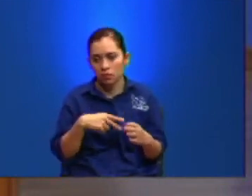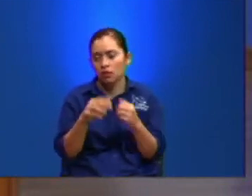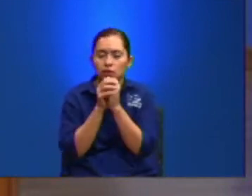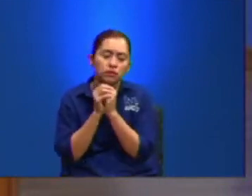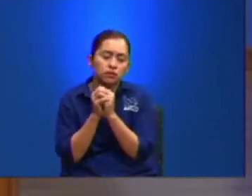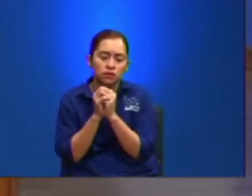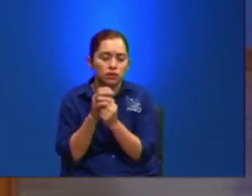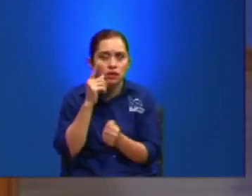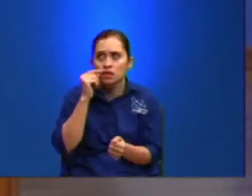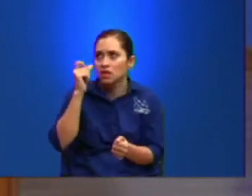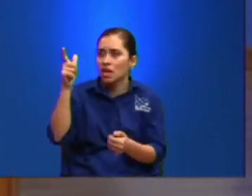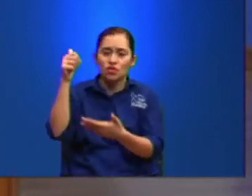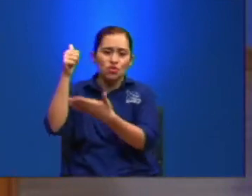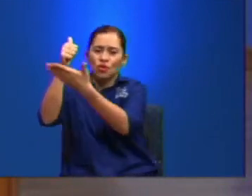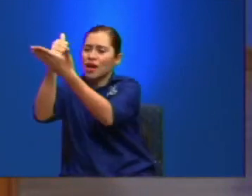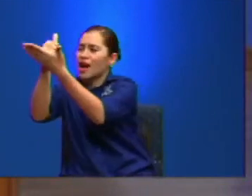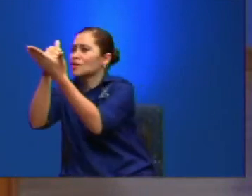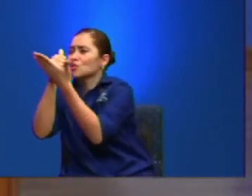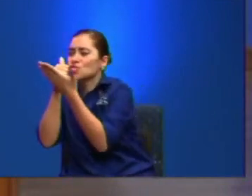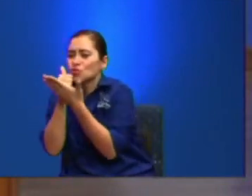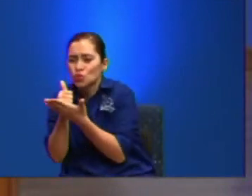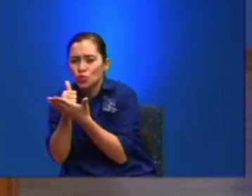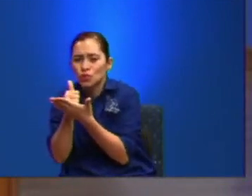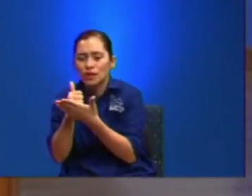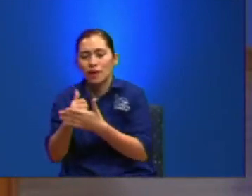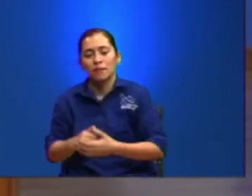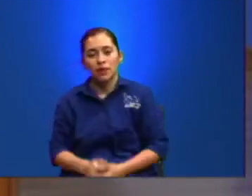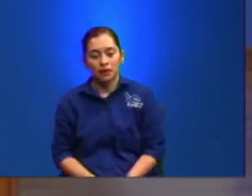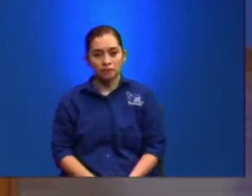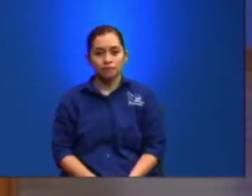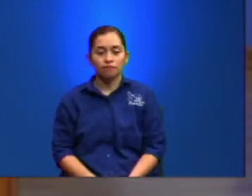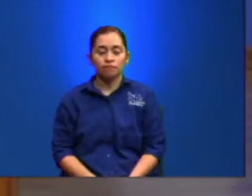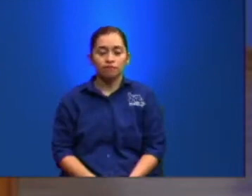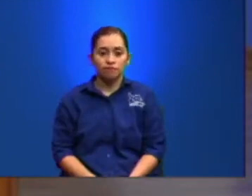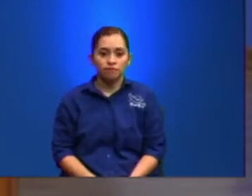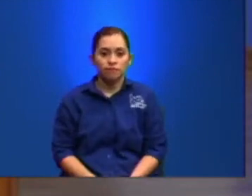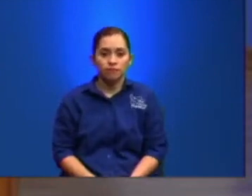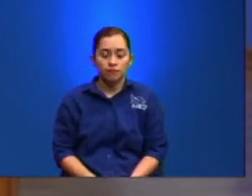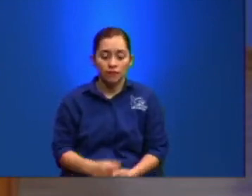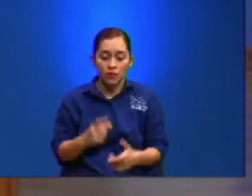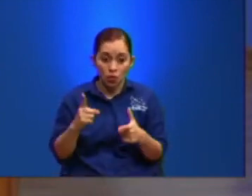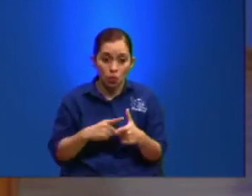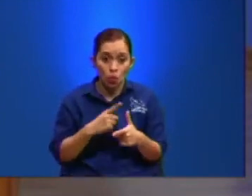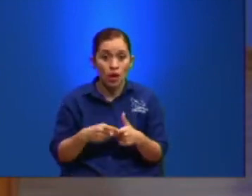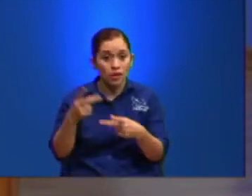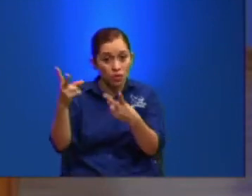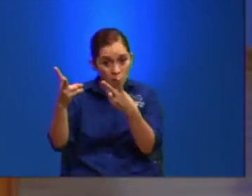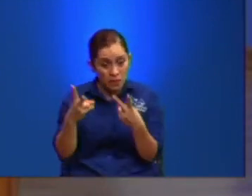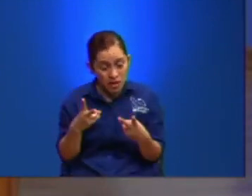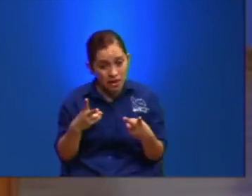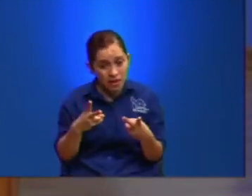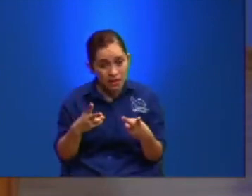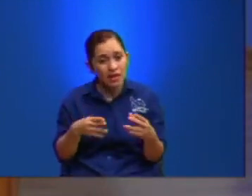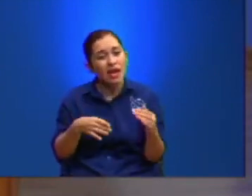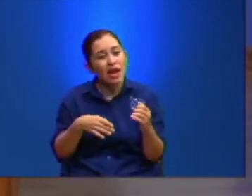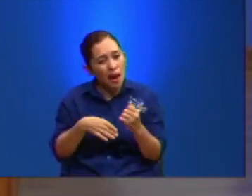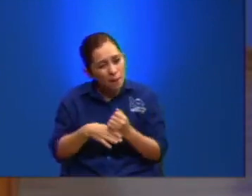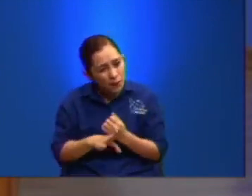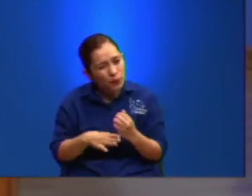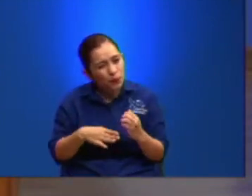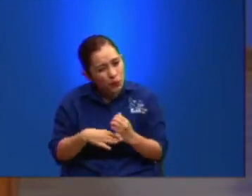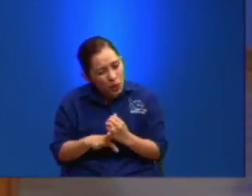señora ayúdame por favor no sé si a usted le ha pasado pero a mí sí me ha pasado así cuando viene la prueba hermano uno